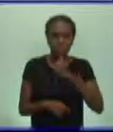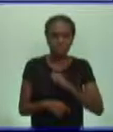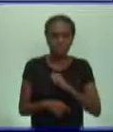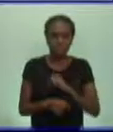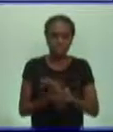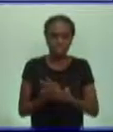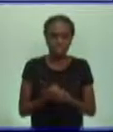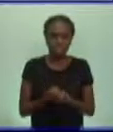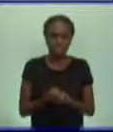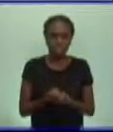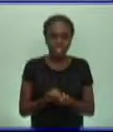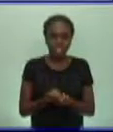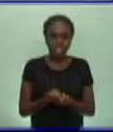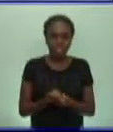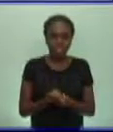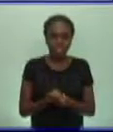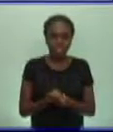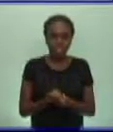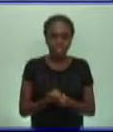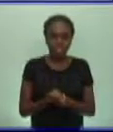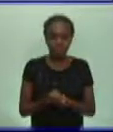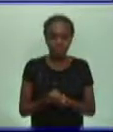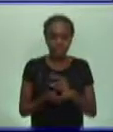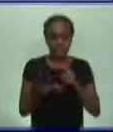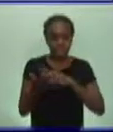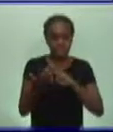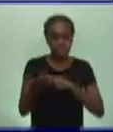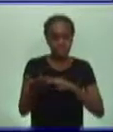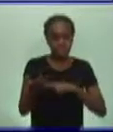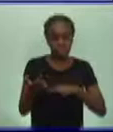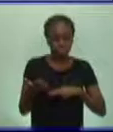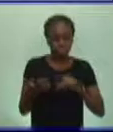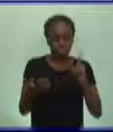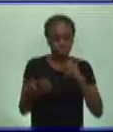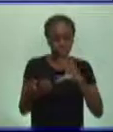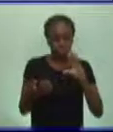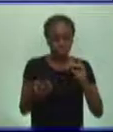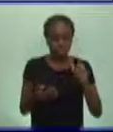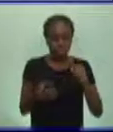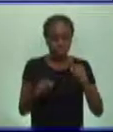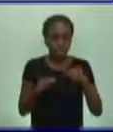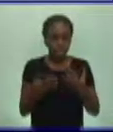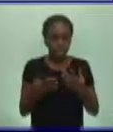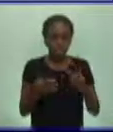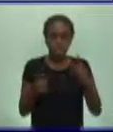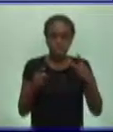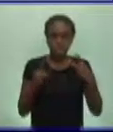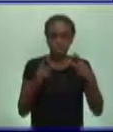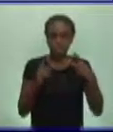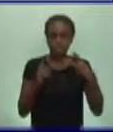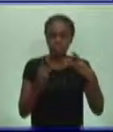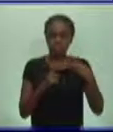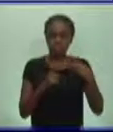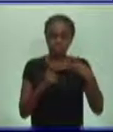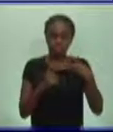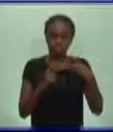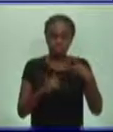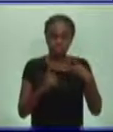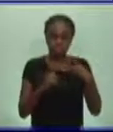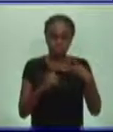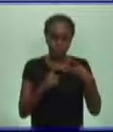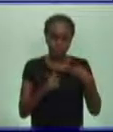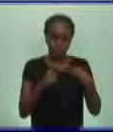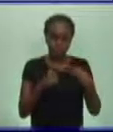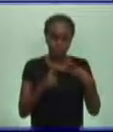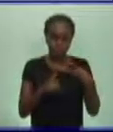si coinciden conmigo. En la lectura no se habla del melón ni del aguacate.